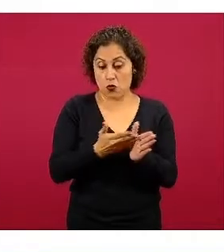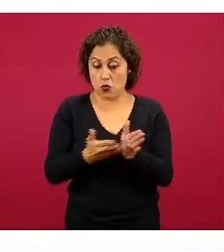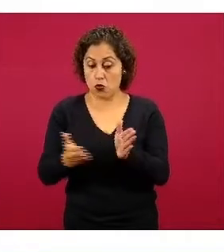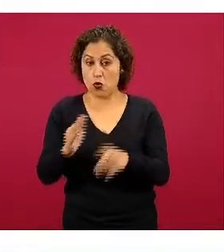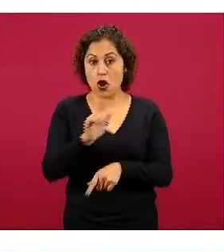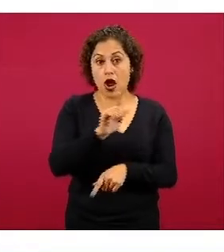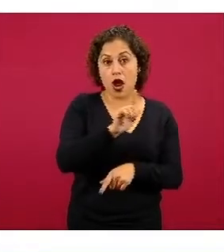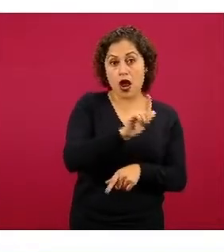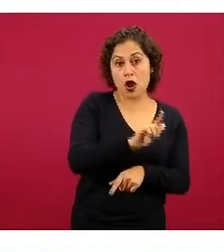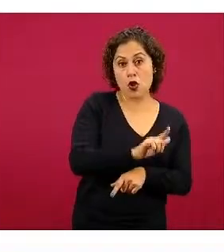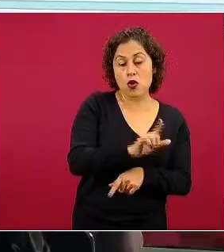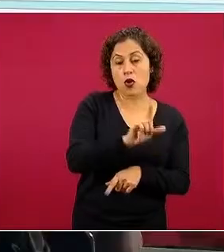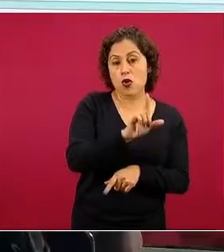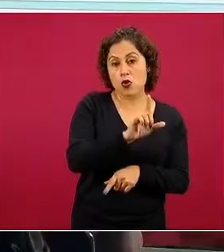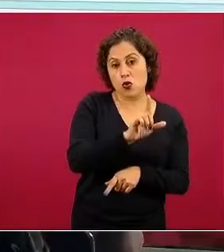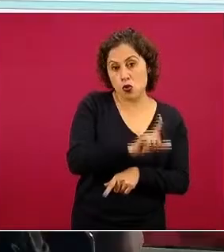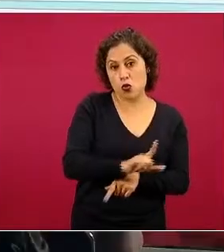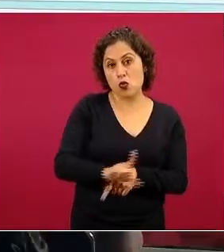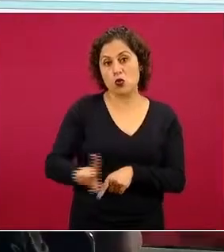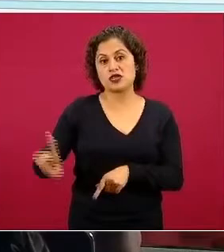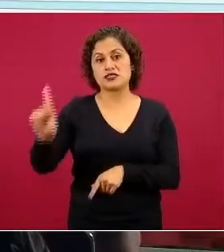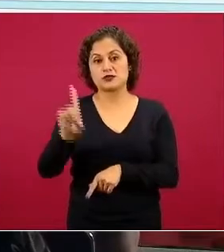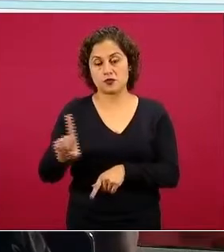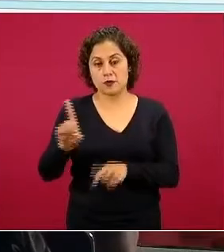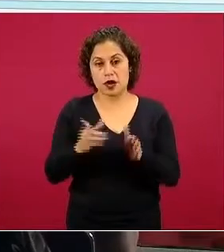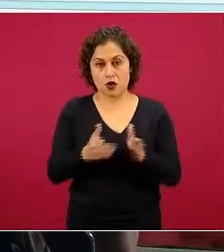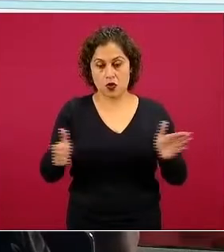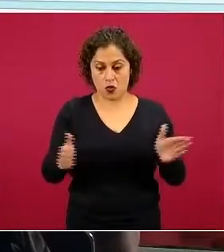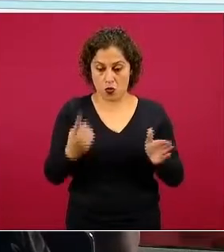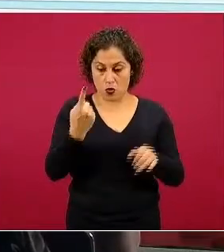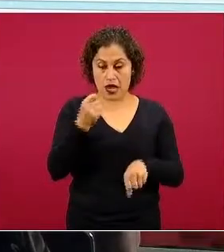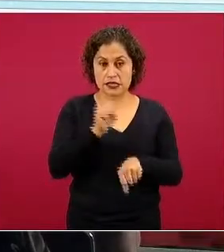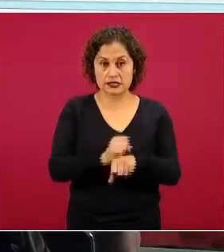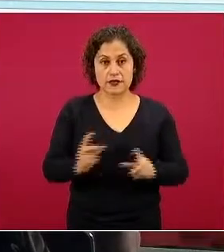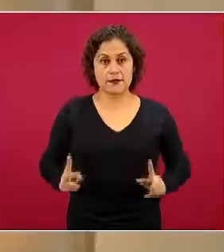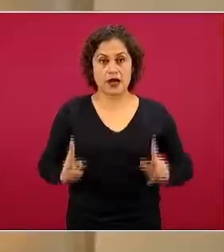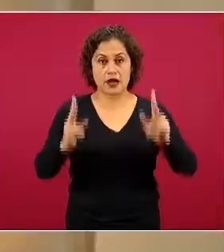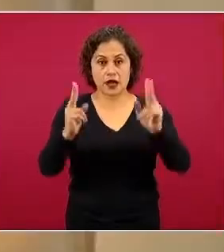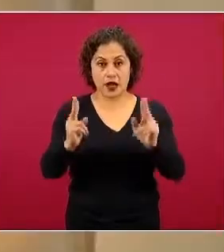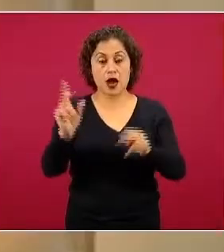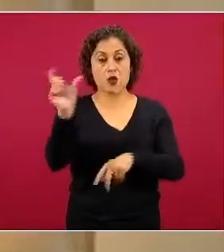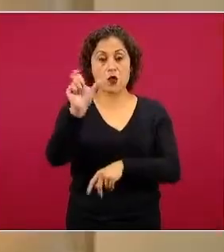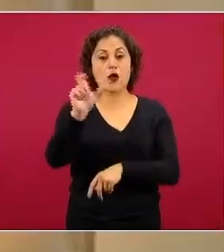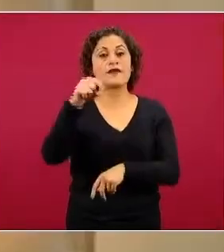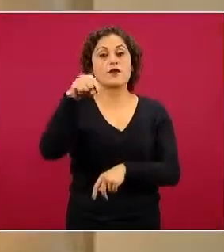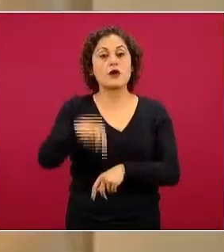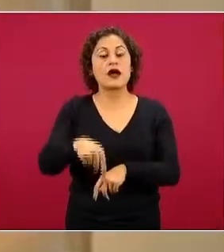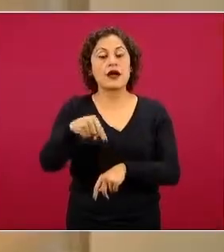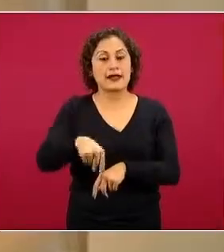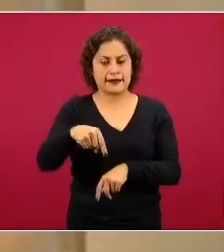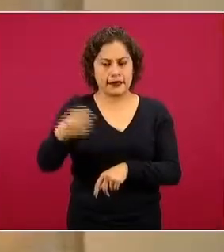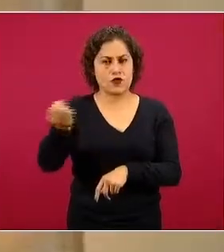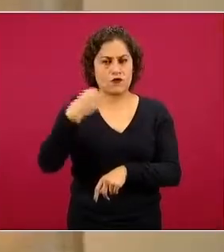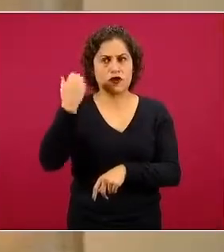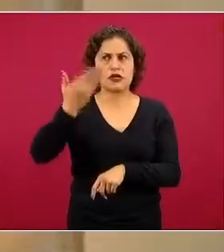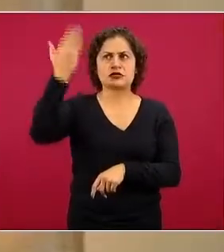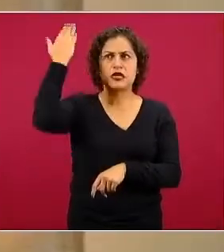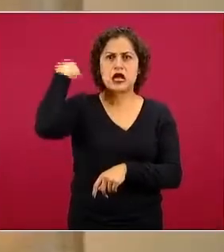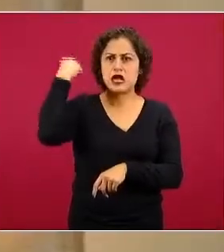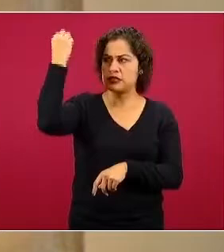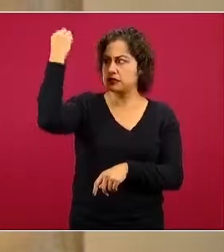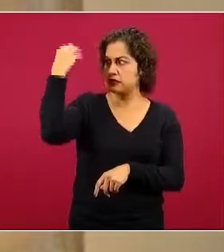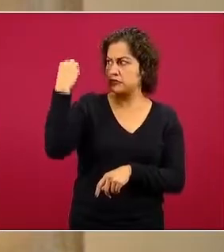la que no se anunció un cambio aquí en esta conferencia de prensa del